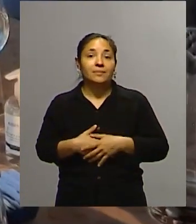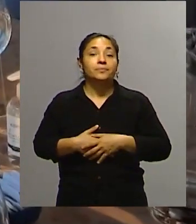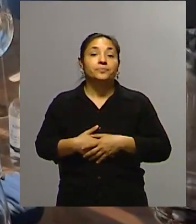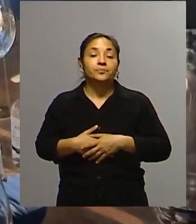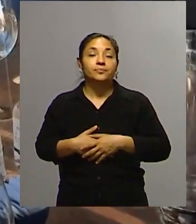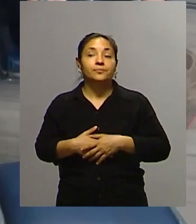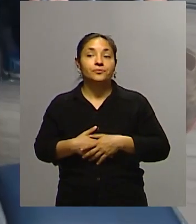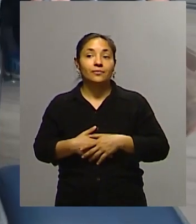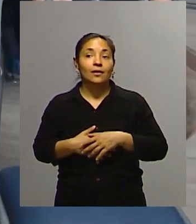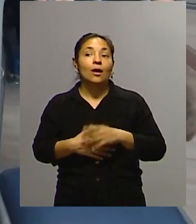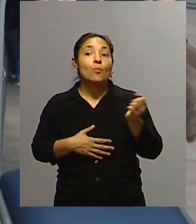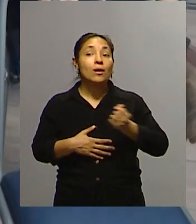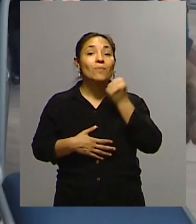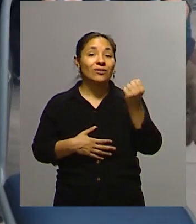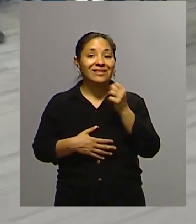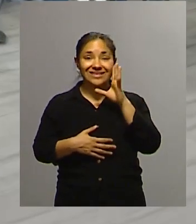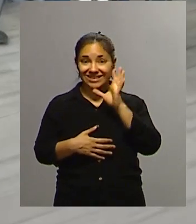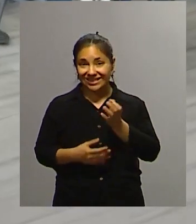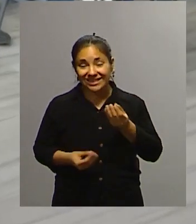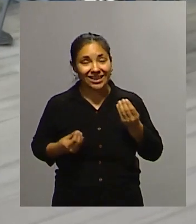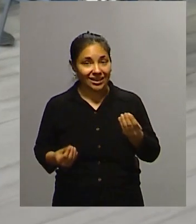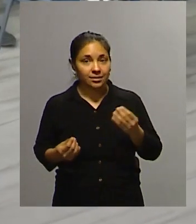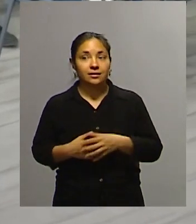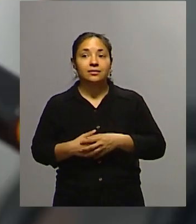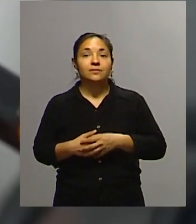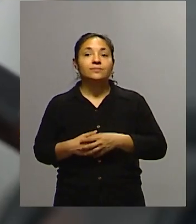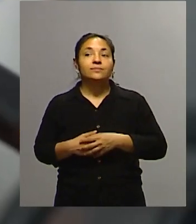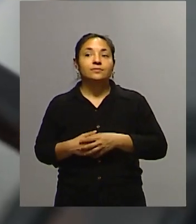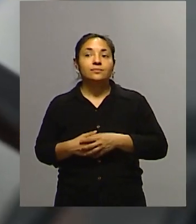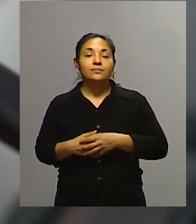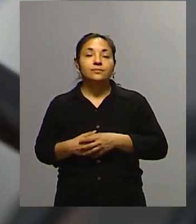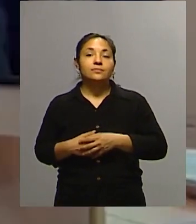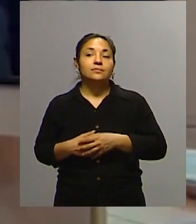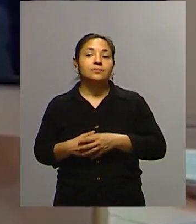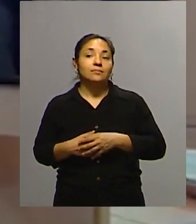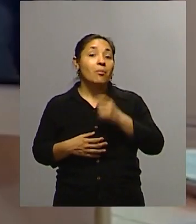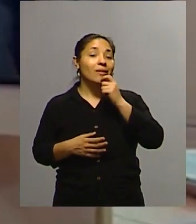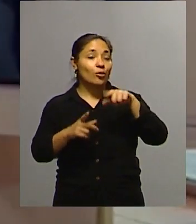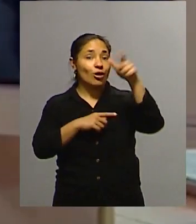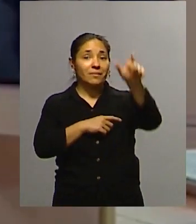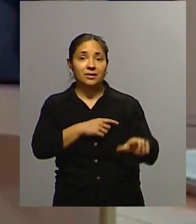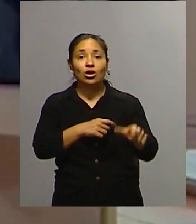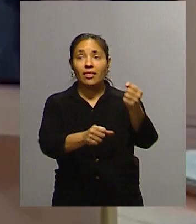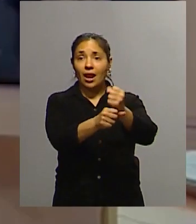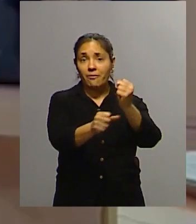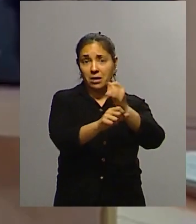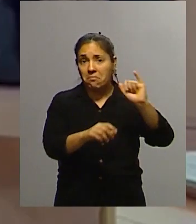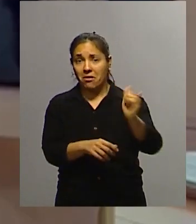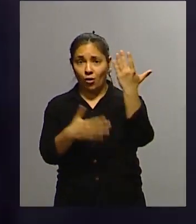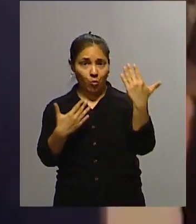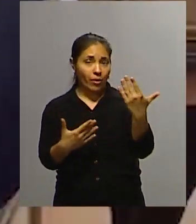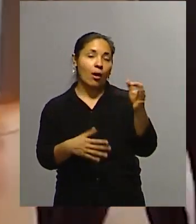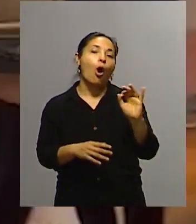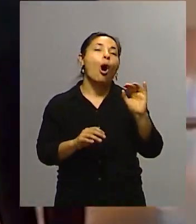que entender que muchas veces van a hacer la tarea mejor que vos o